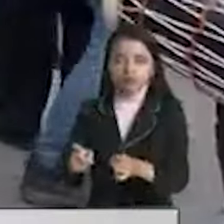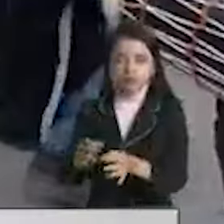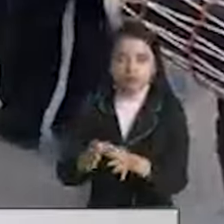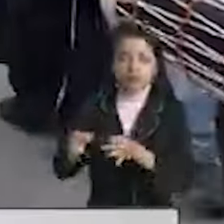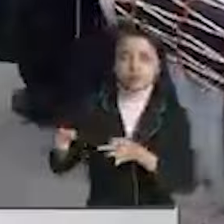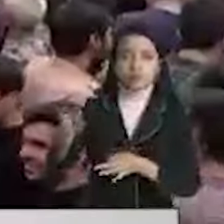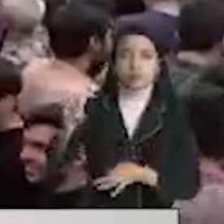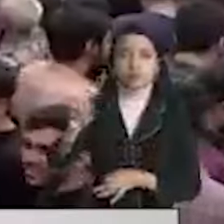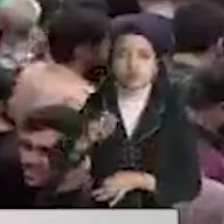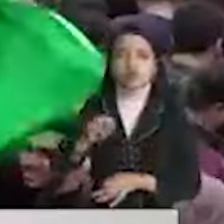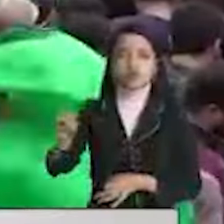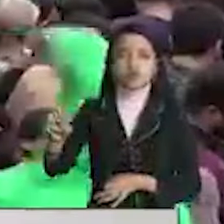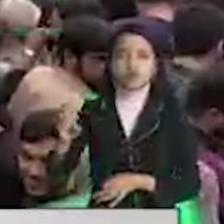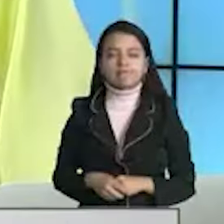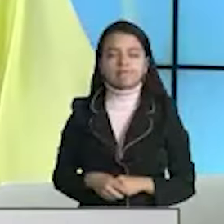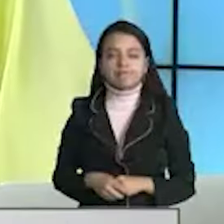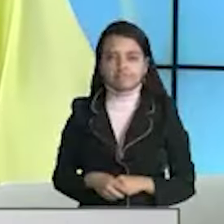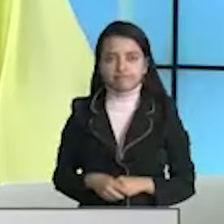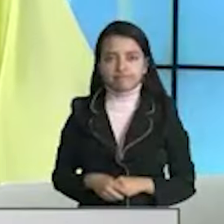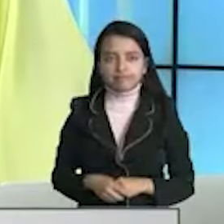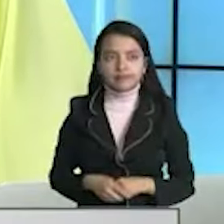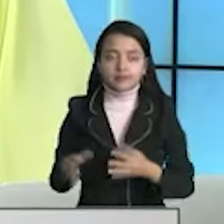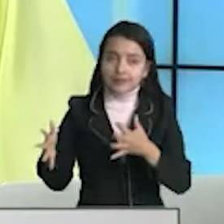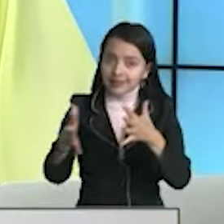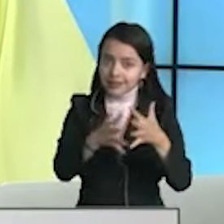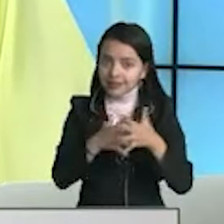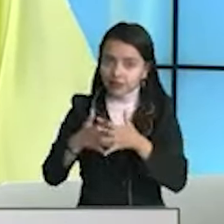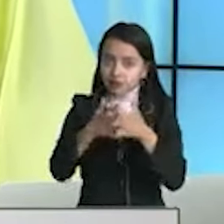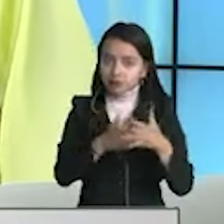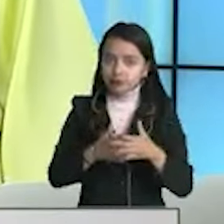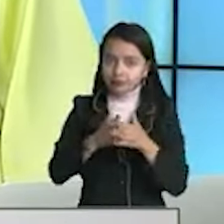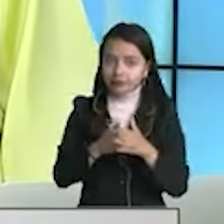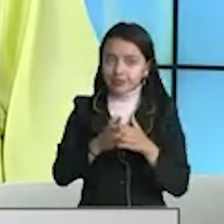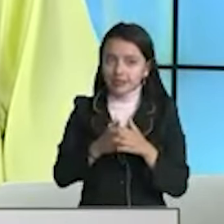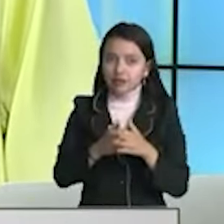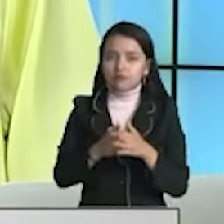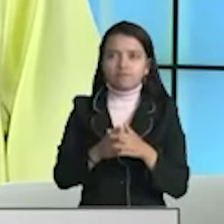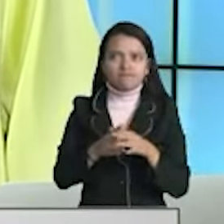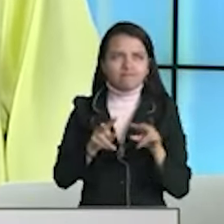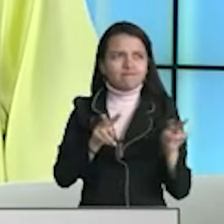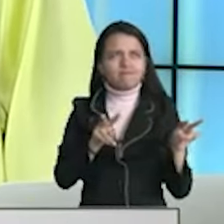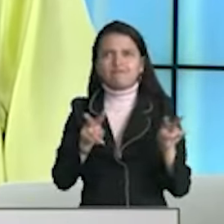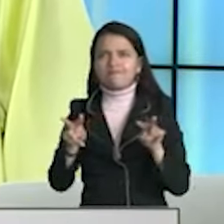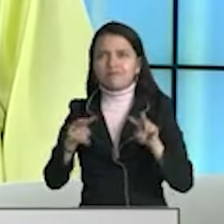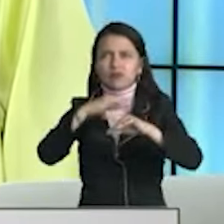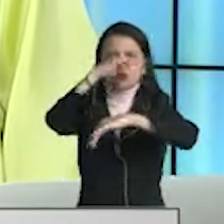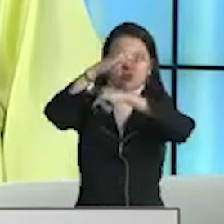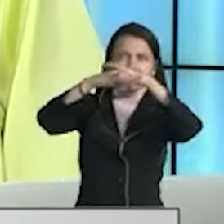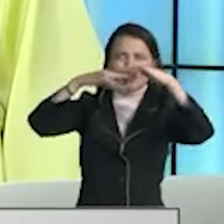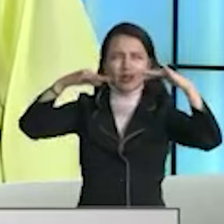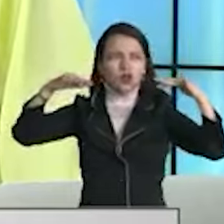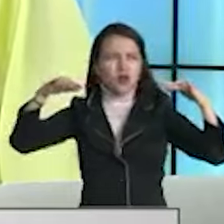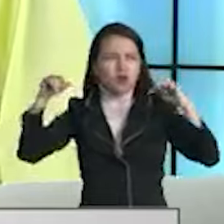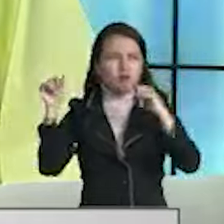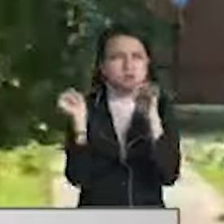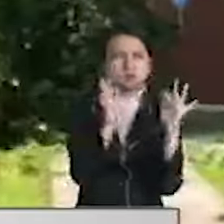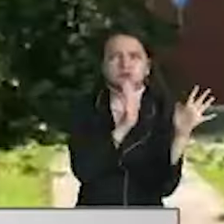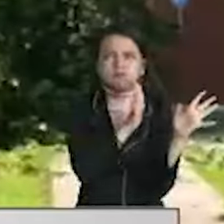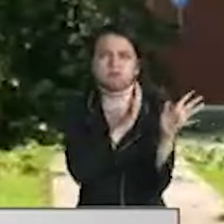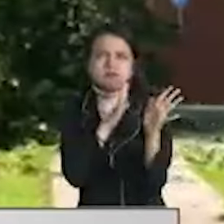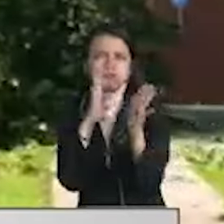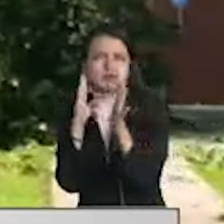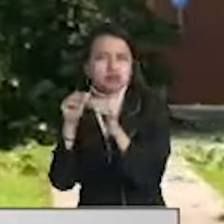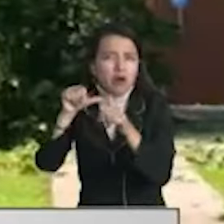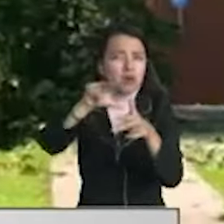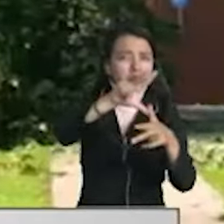Mashhad, al noreste del país. Estados Unidos se prepara para nuevas tormentas que contarán con fuertes vientos y posibles